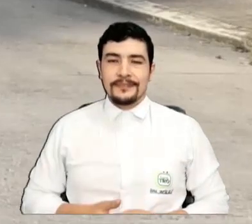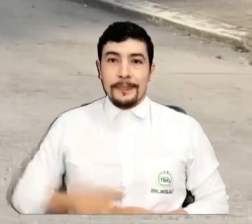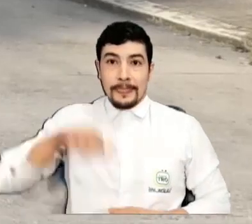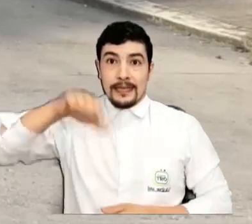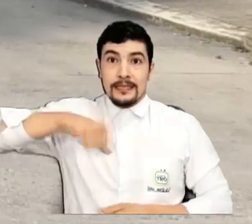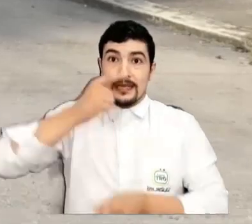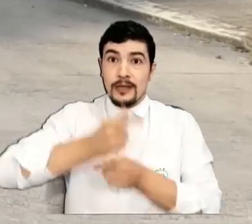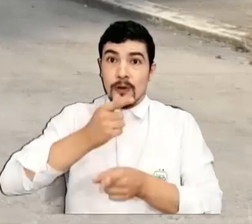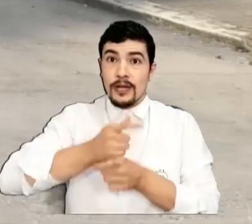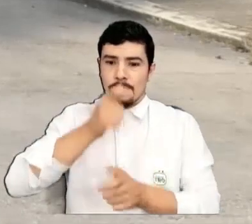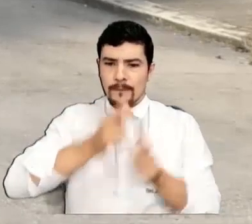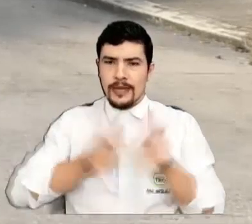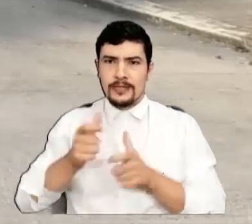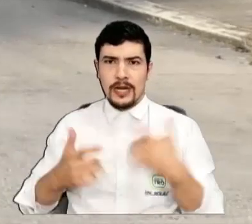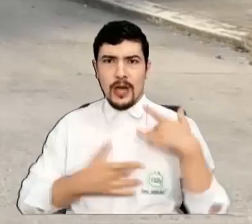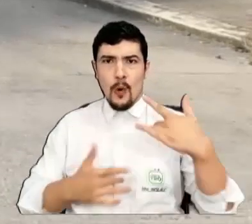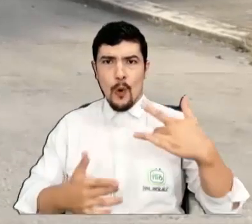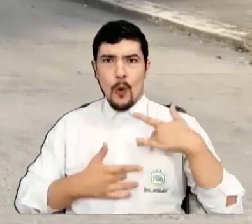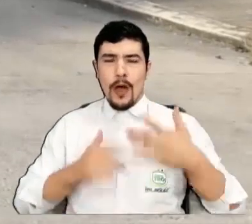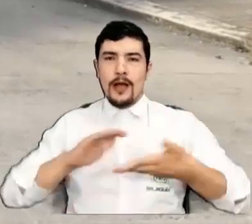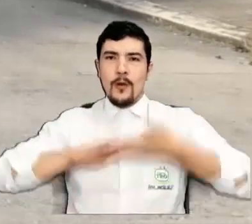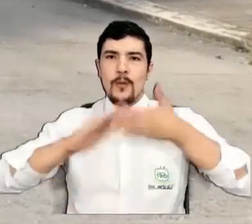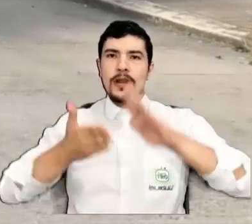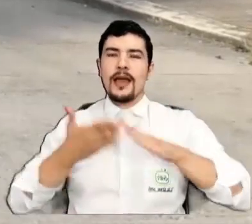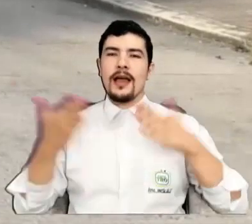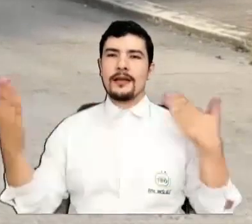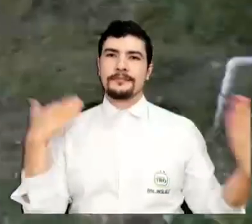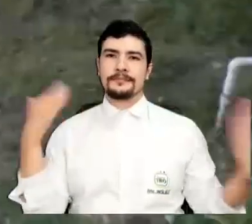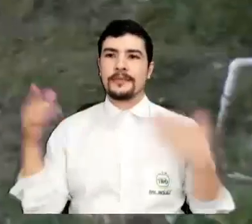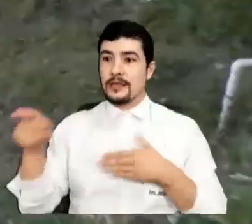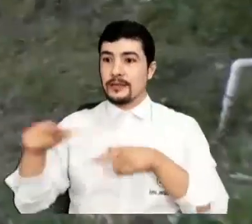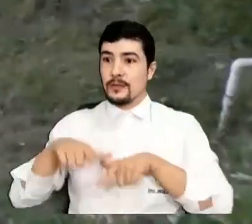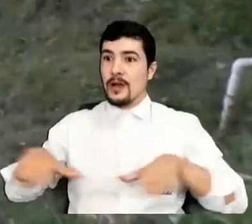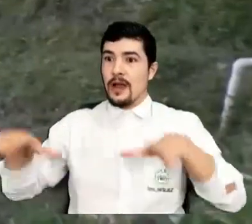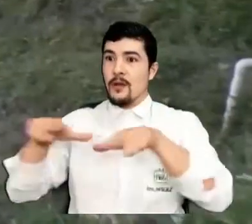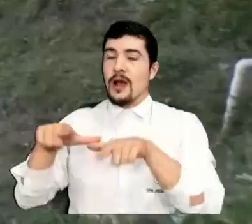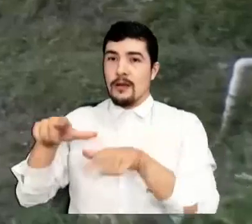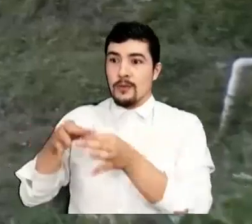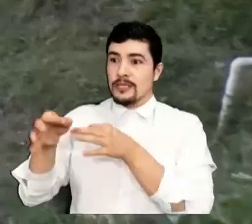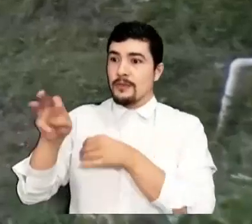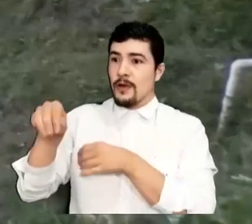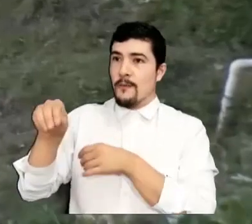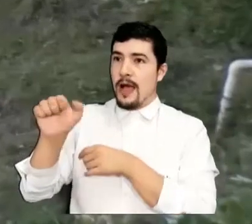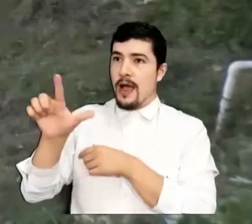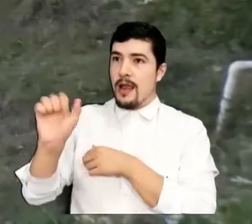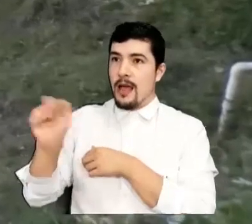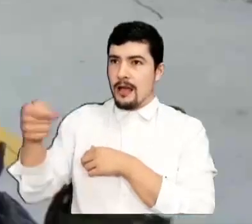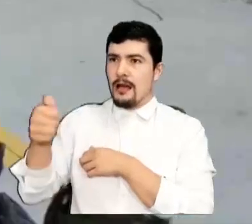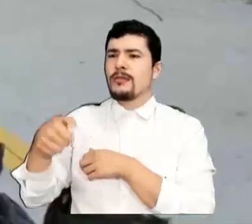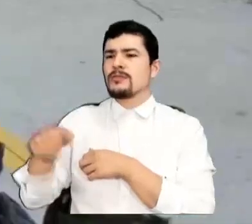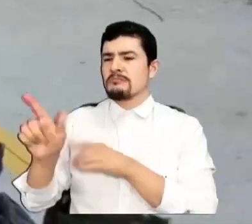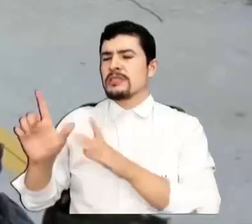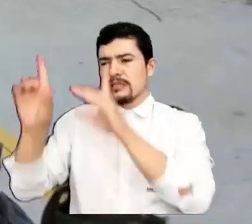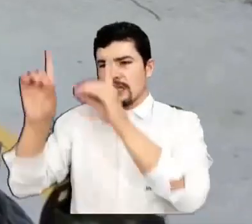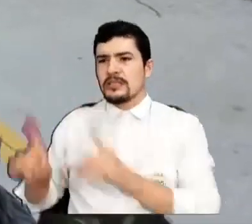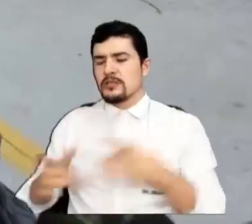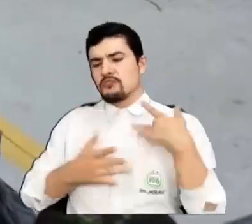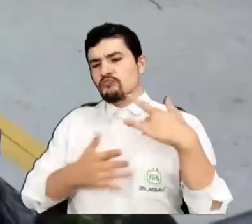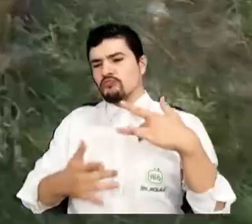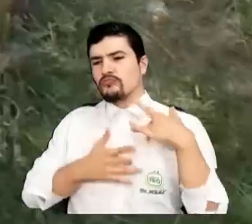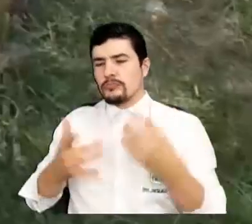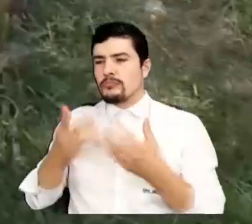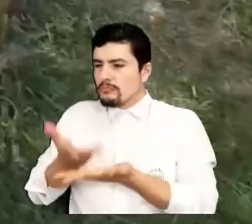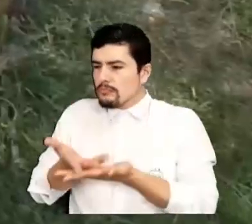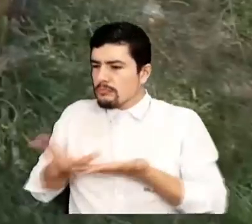en sus tierras para apoyar a las personas más necesitadas. Los habitantes de los barrios más humildes de Málaga